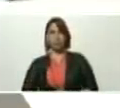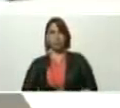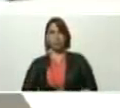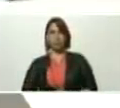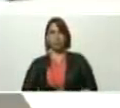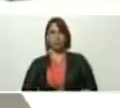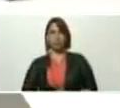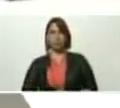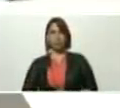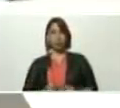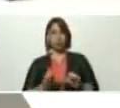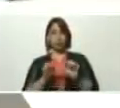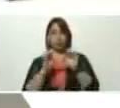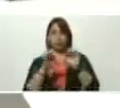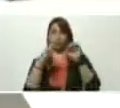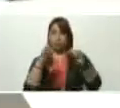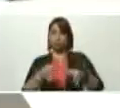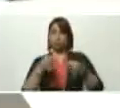Permanente.